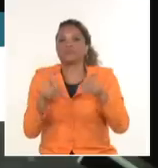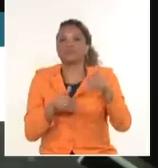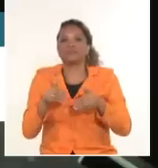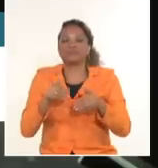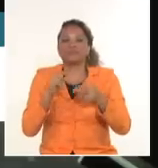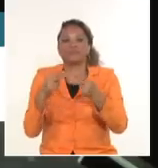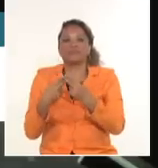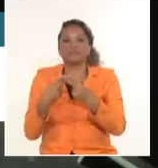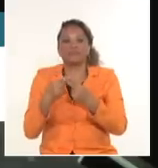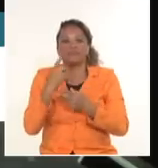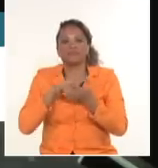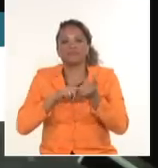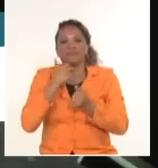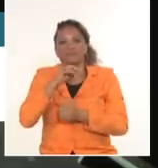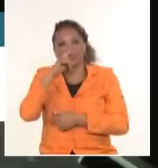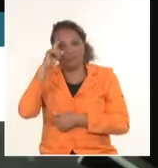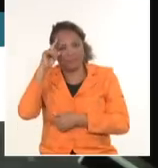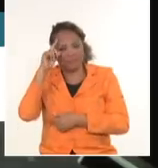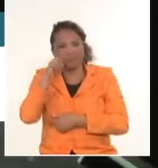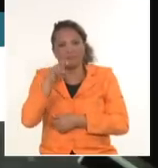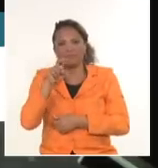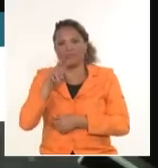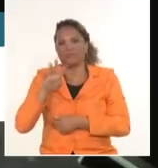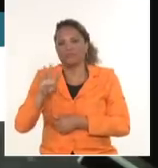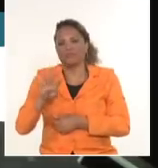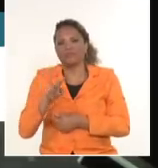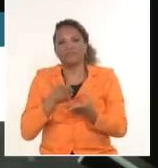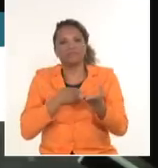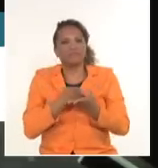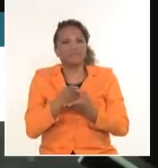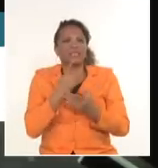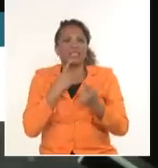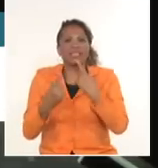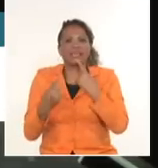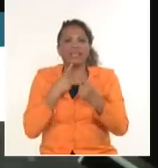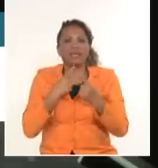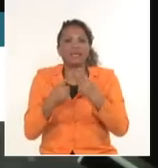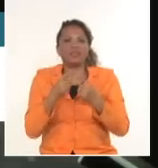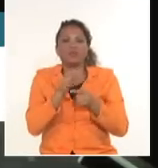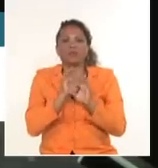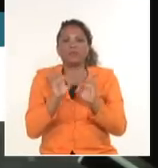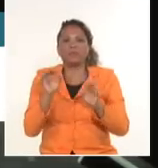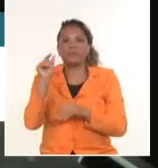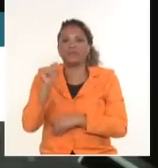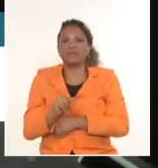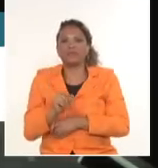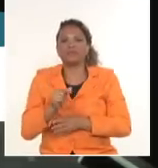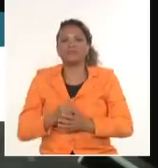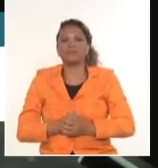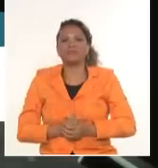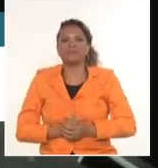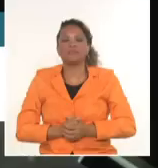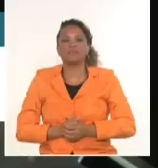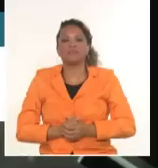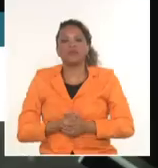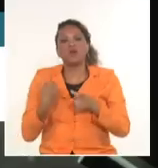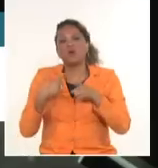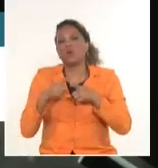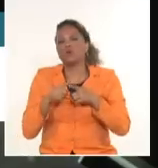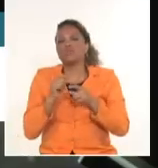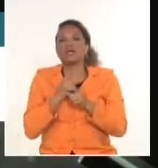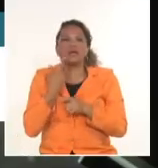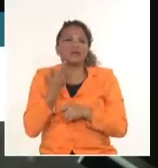Olímpicos París 2024. Continuamos entonces dialogando con nuestro especialista Daniel Gotay. ¿Qué otras